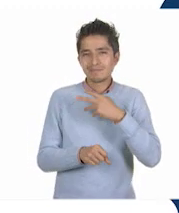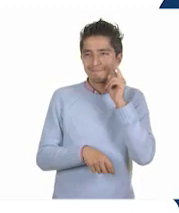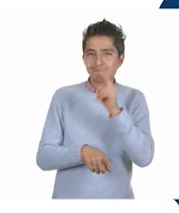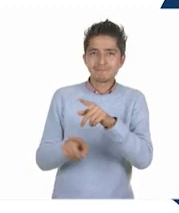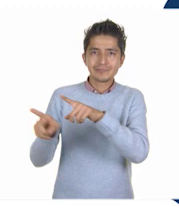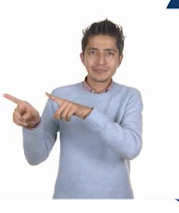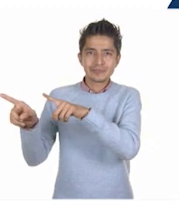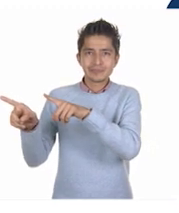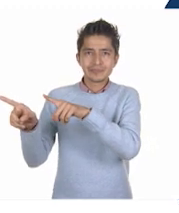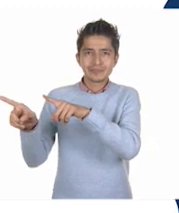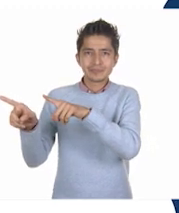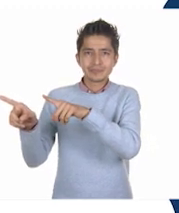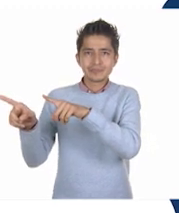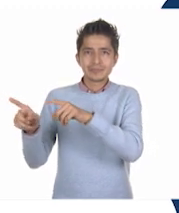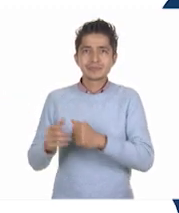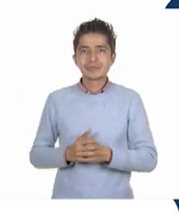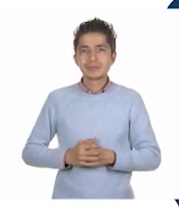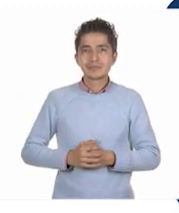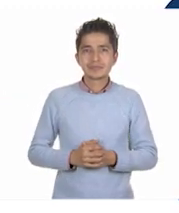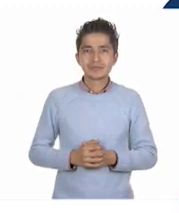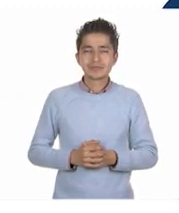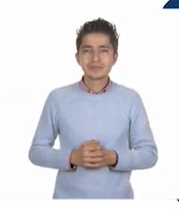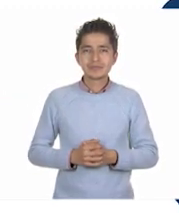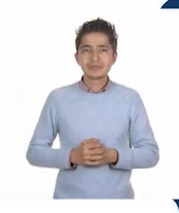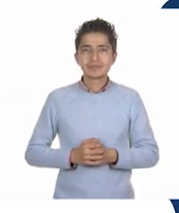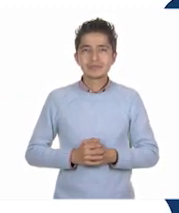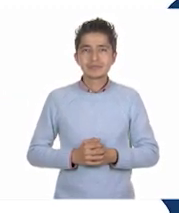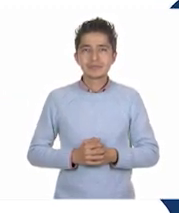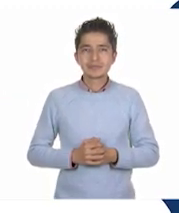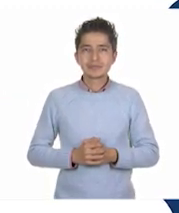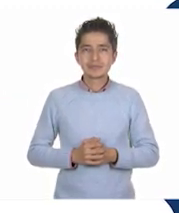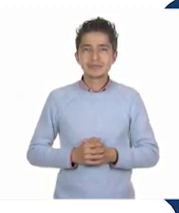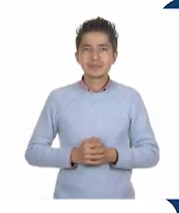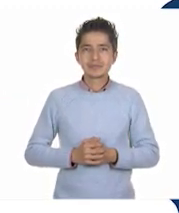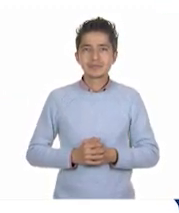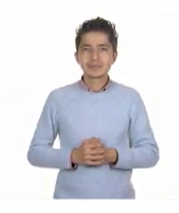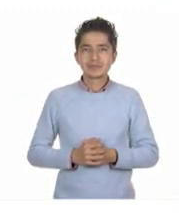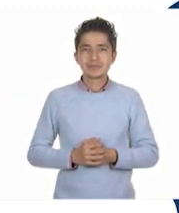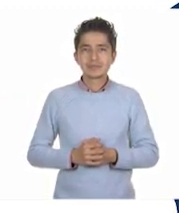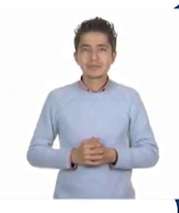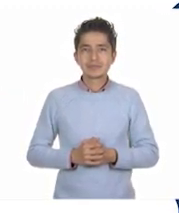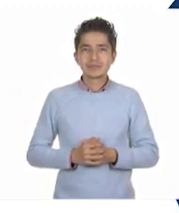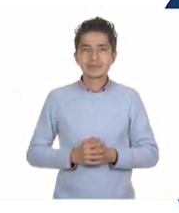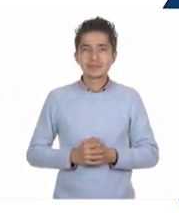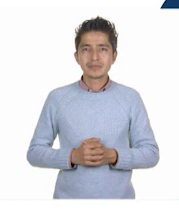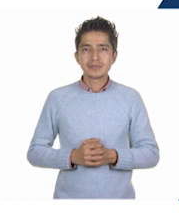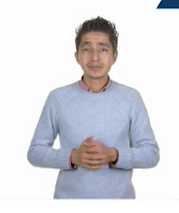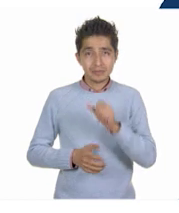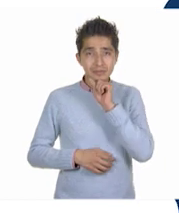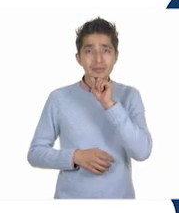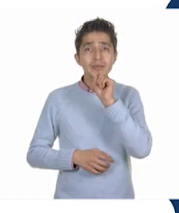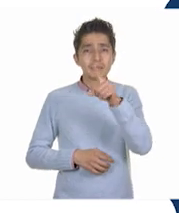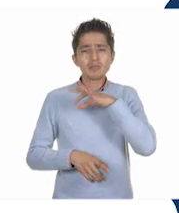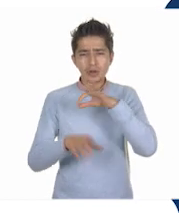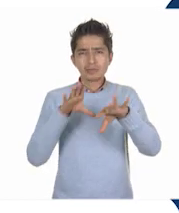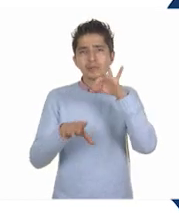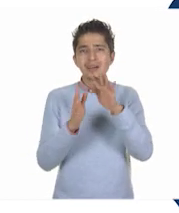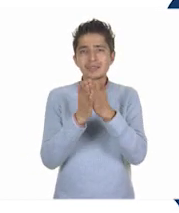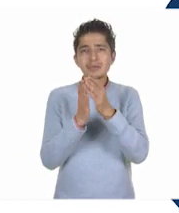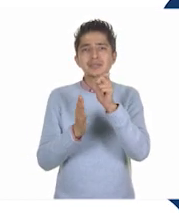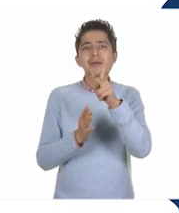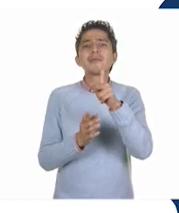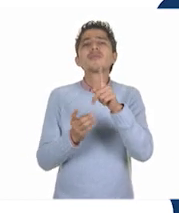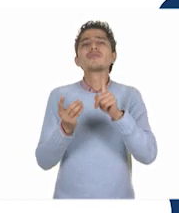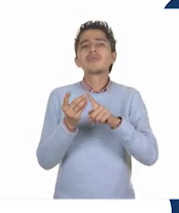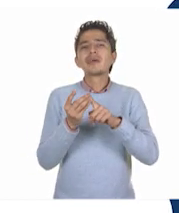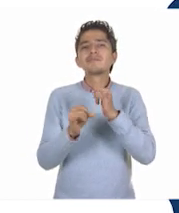55 41 72 04 13, con 100 líneas. También puedes encontrar los libros de texto